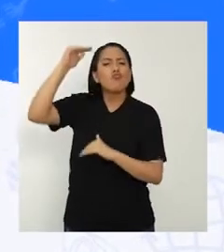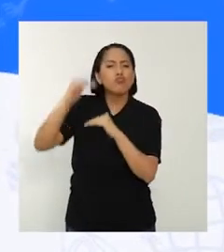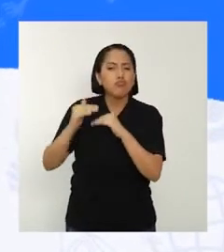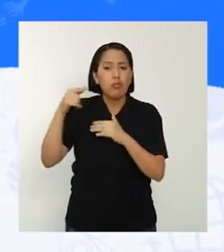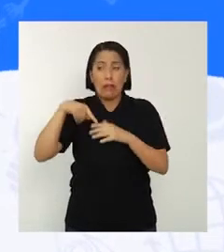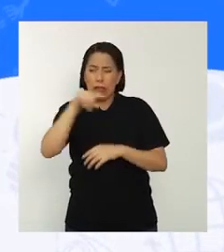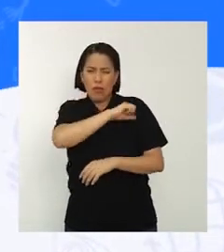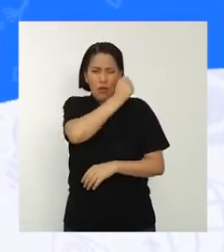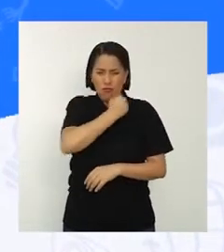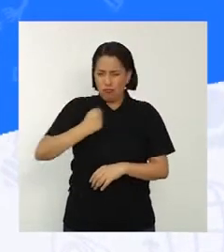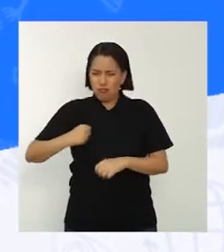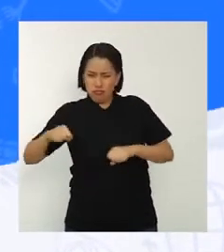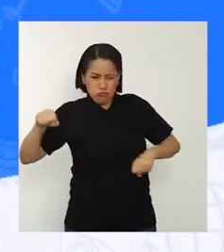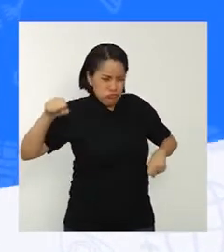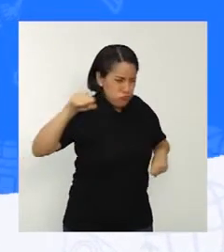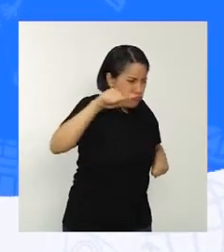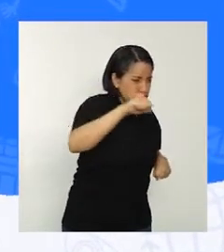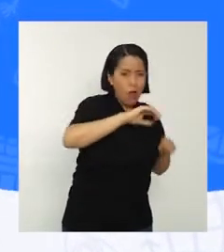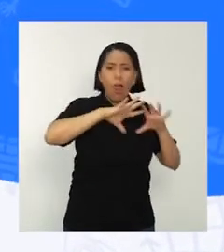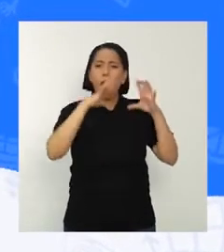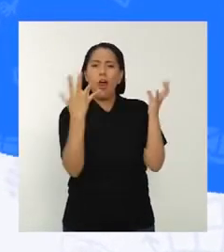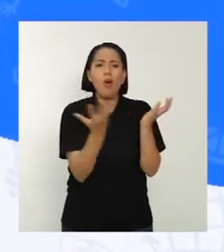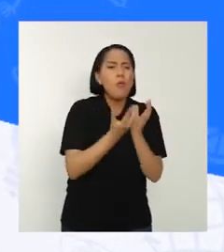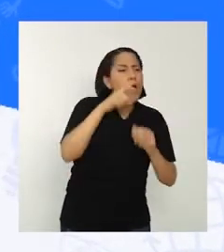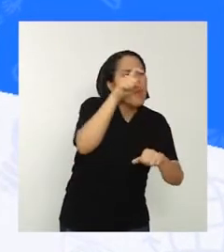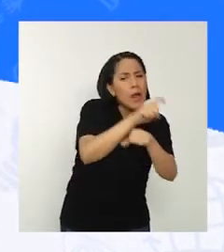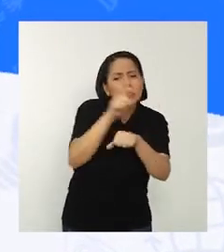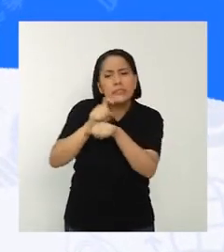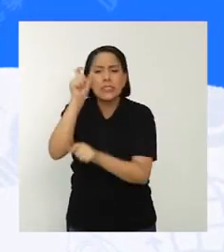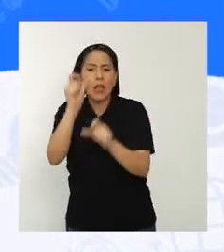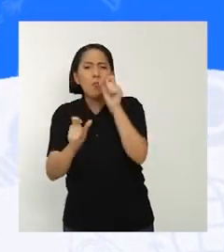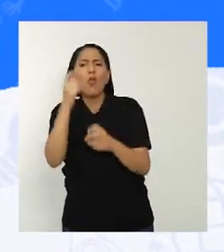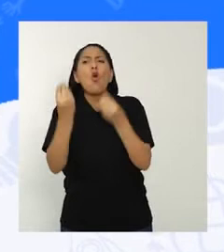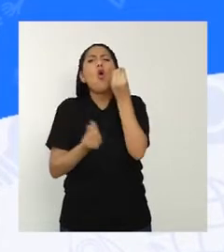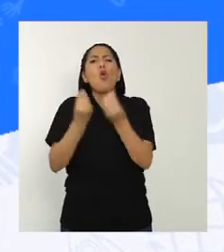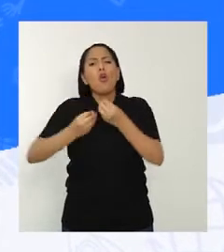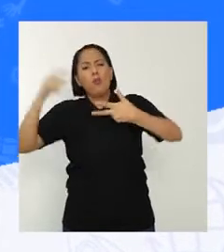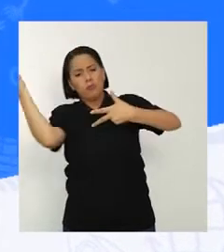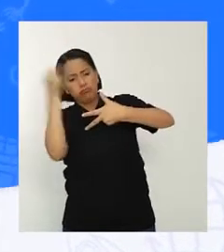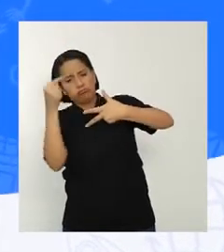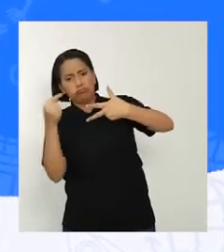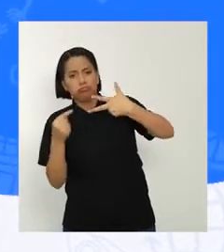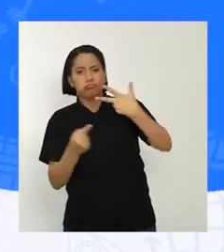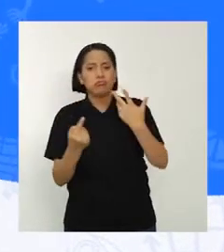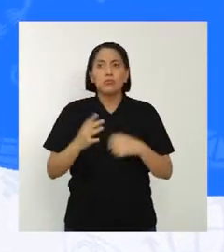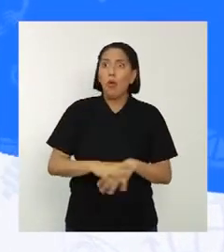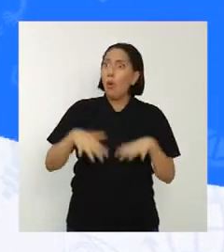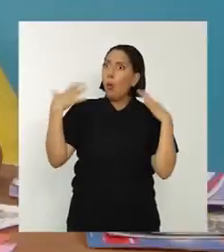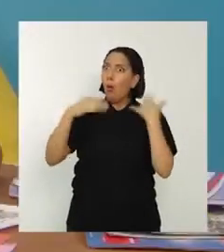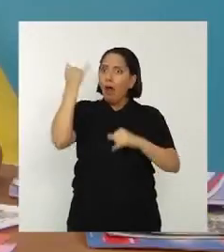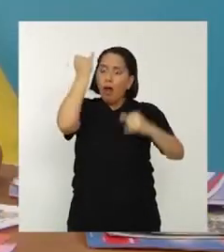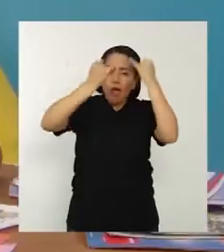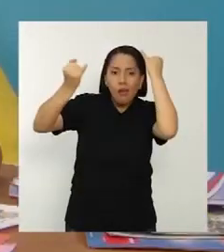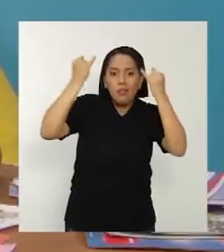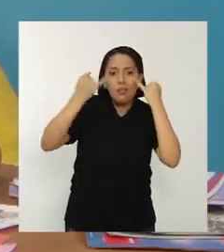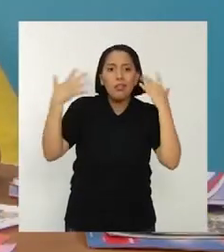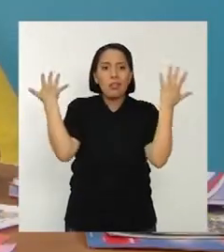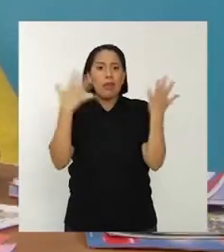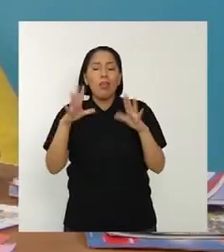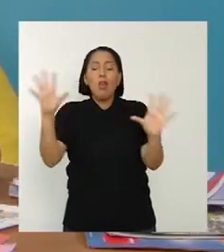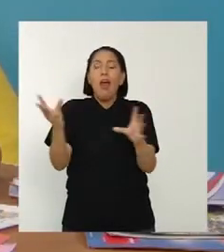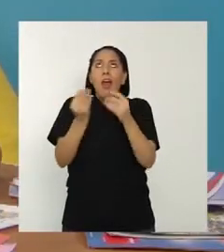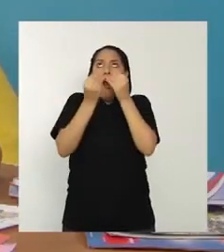Así, vuela más rápido por todo el planeta para enseñarle a las personas cómo realizar estas 3 prácticas. ¡Qué grandes